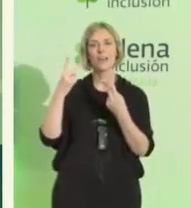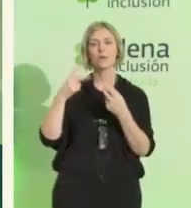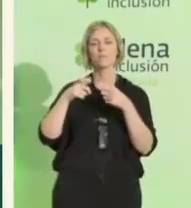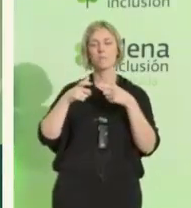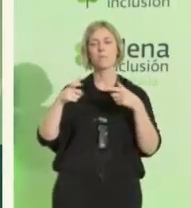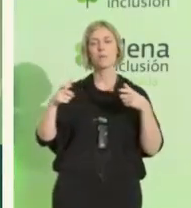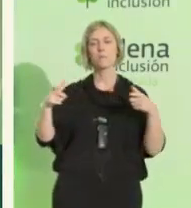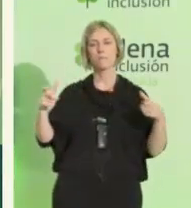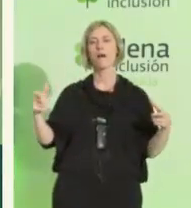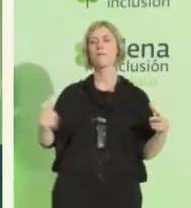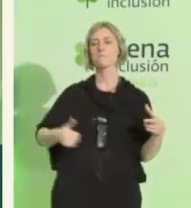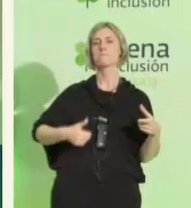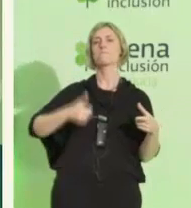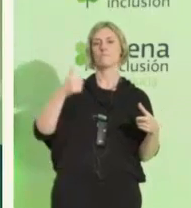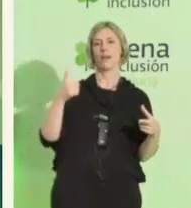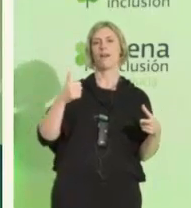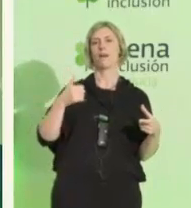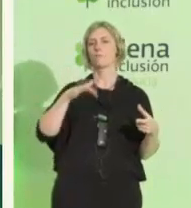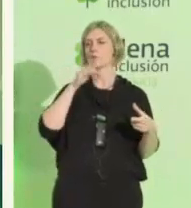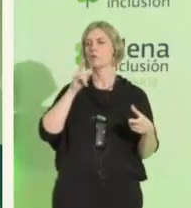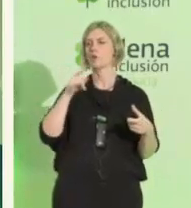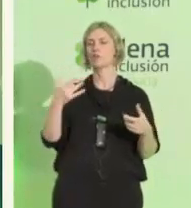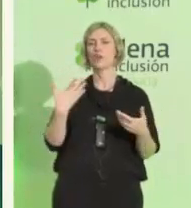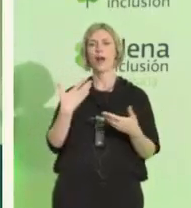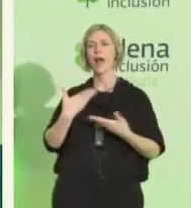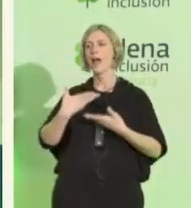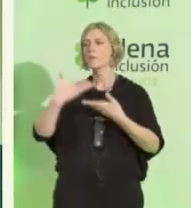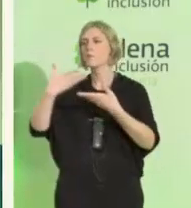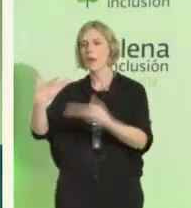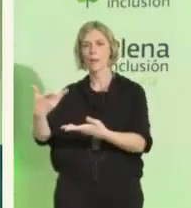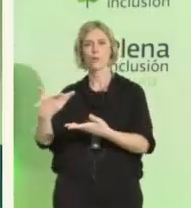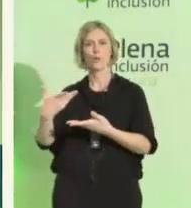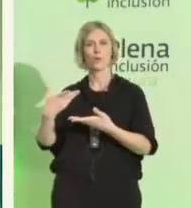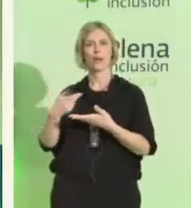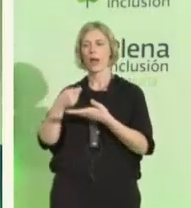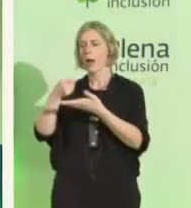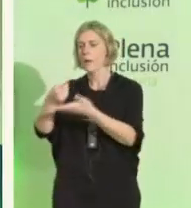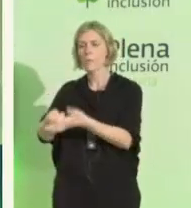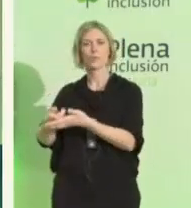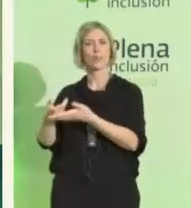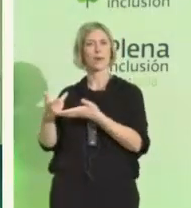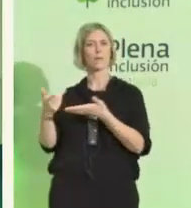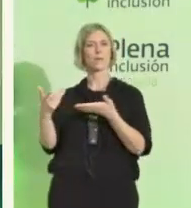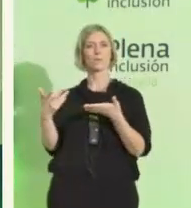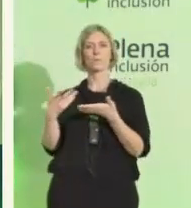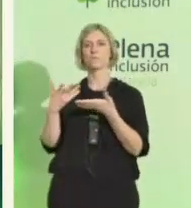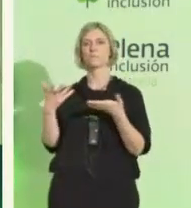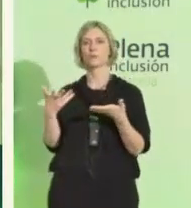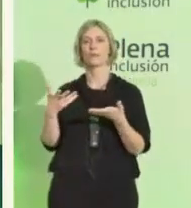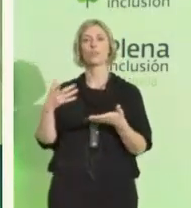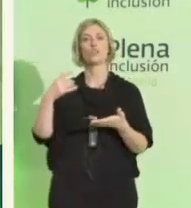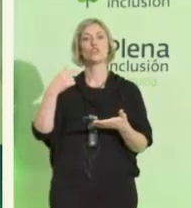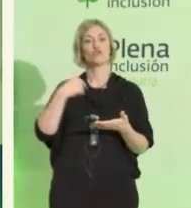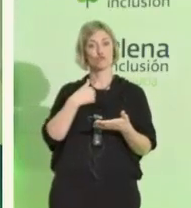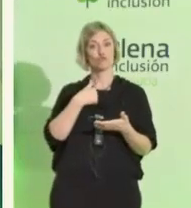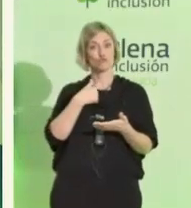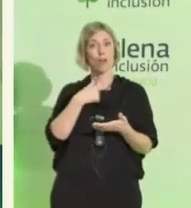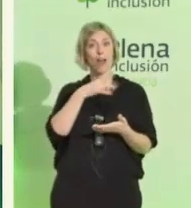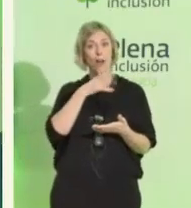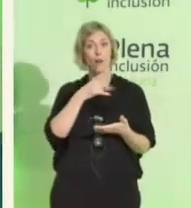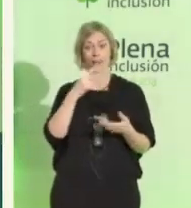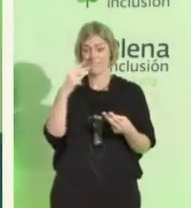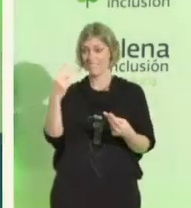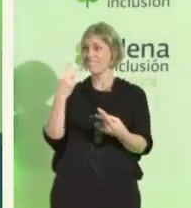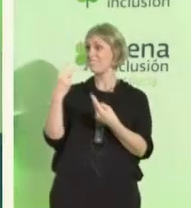somos y sentir lo que somos yo ahora estoy visible porque estoy acá porque